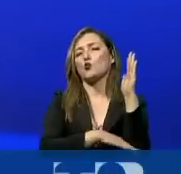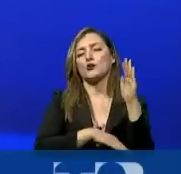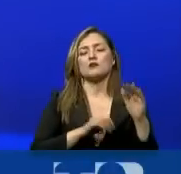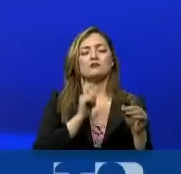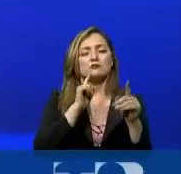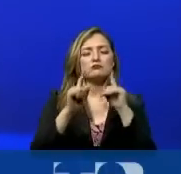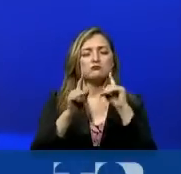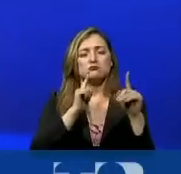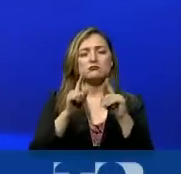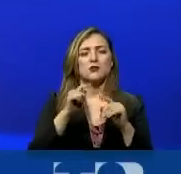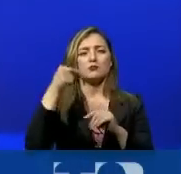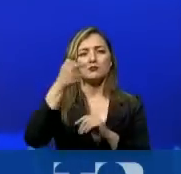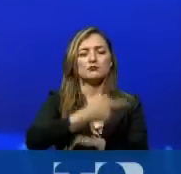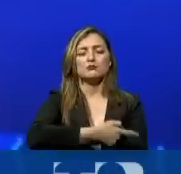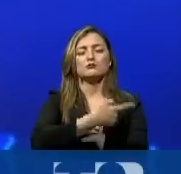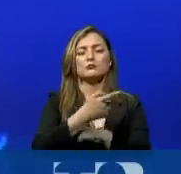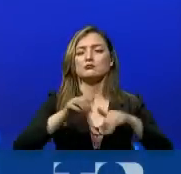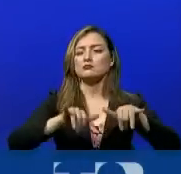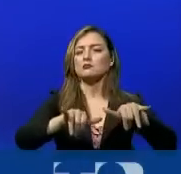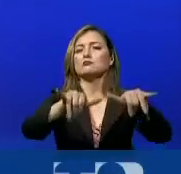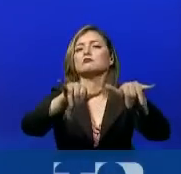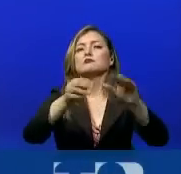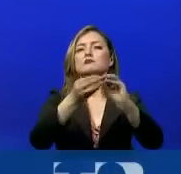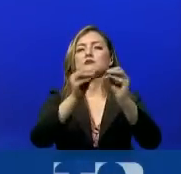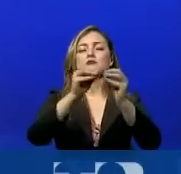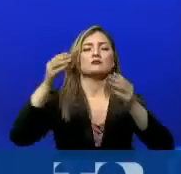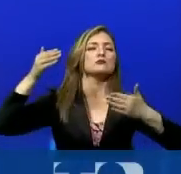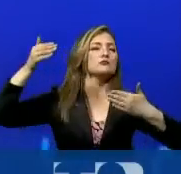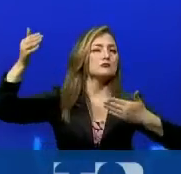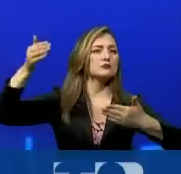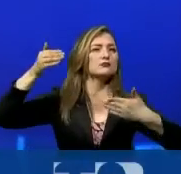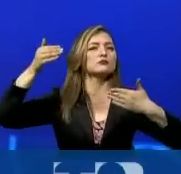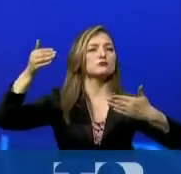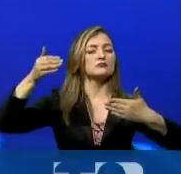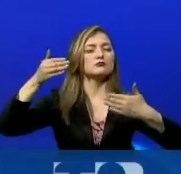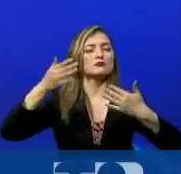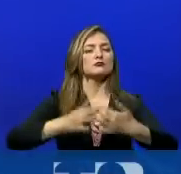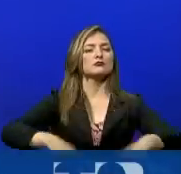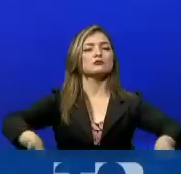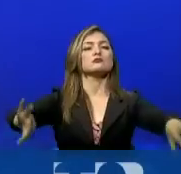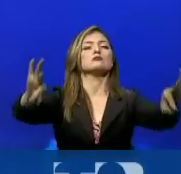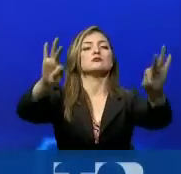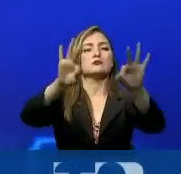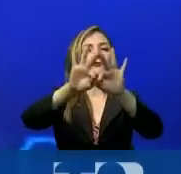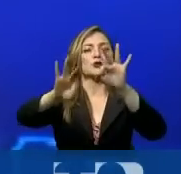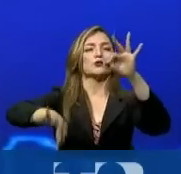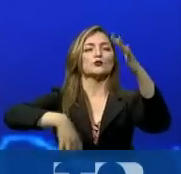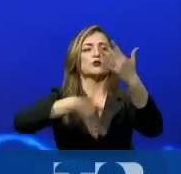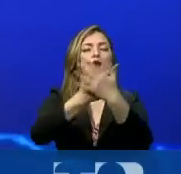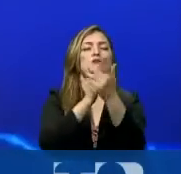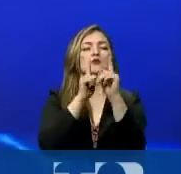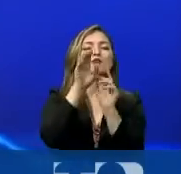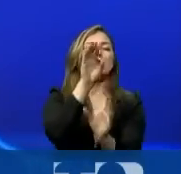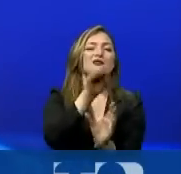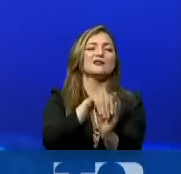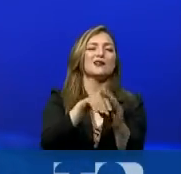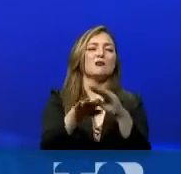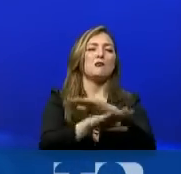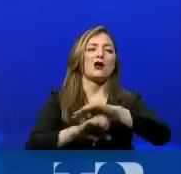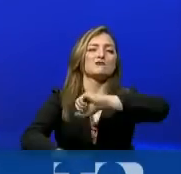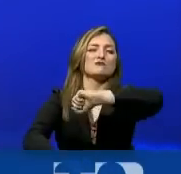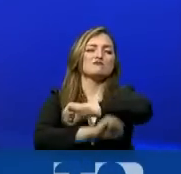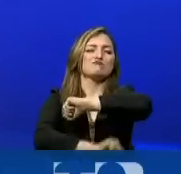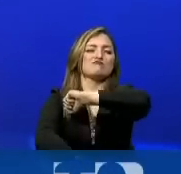hacerlo en las próximas horas, en los próximos días, con estos sectores políticos que son importantes, absolutamente todos. El diálogo interno es la